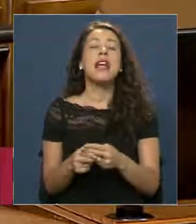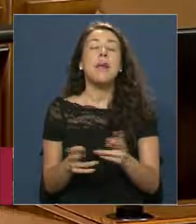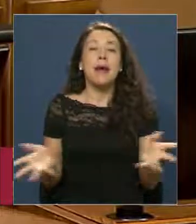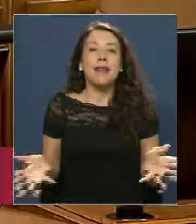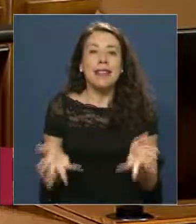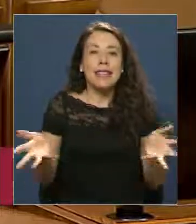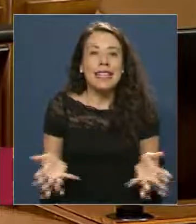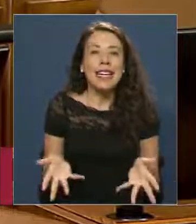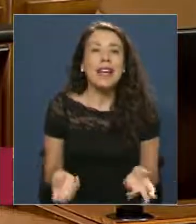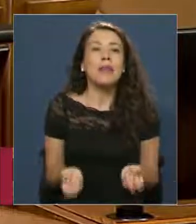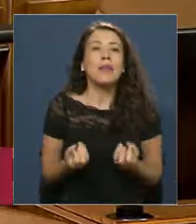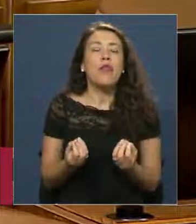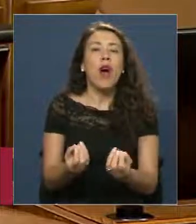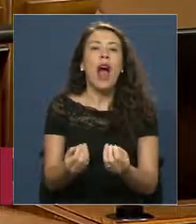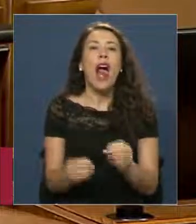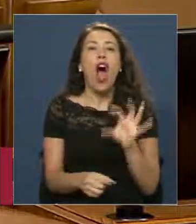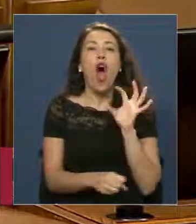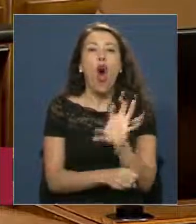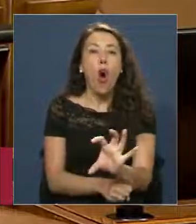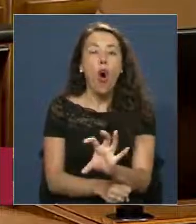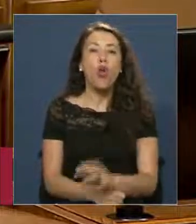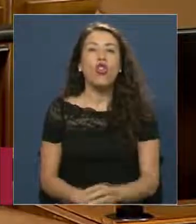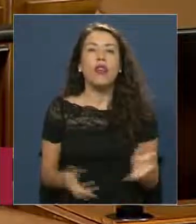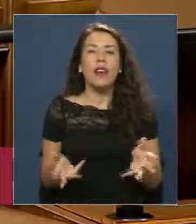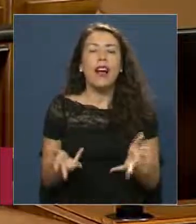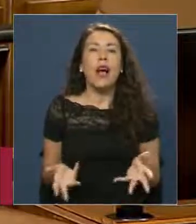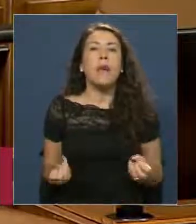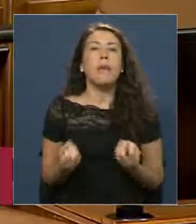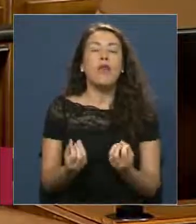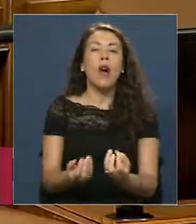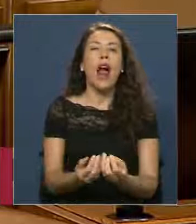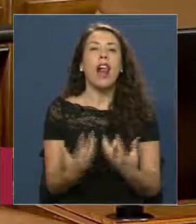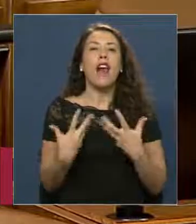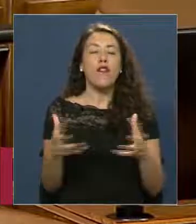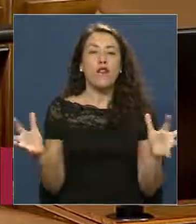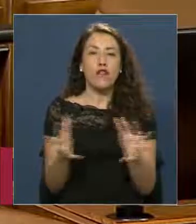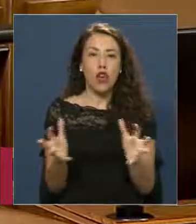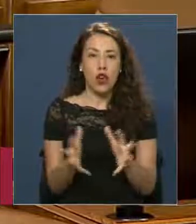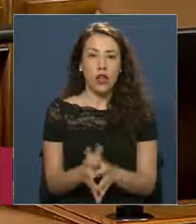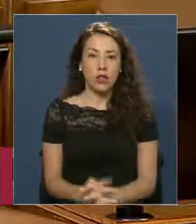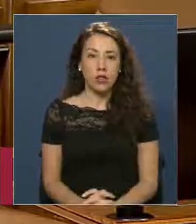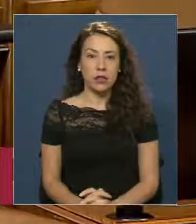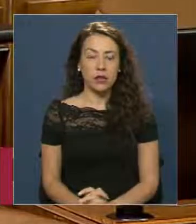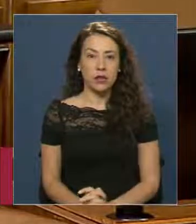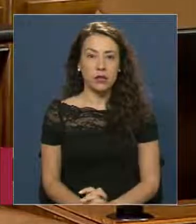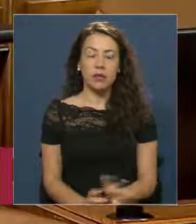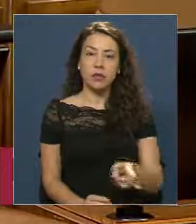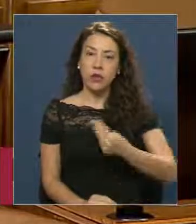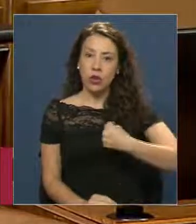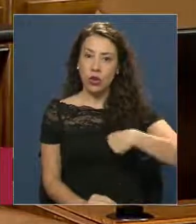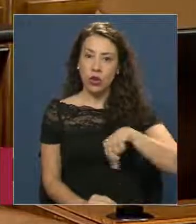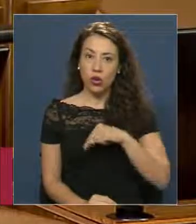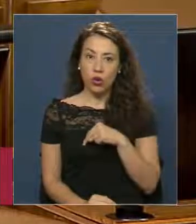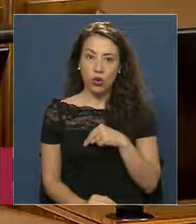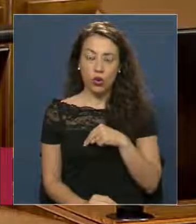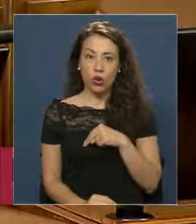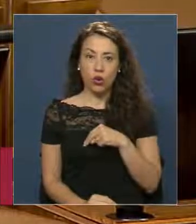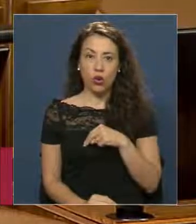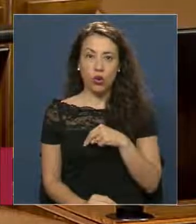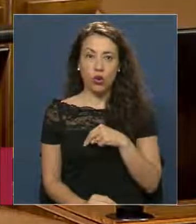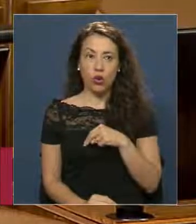odio, de incitación a la violencia. Y obviamente nosotros concurrimos